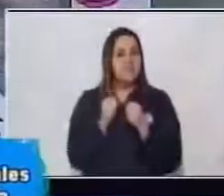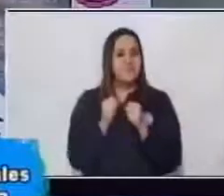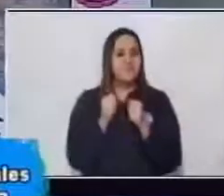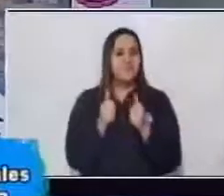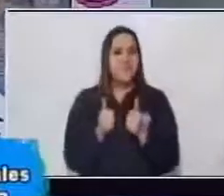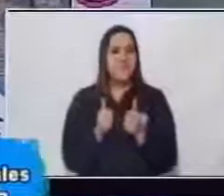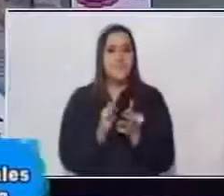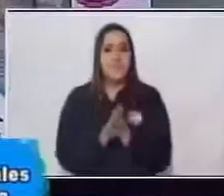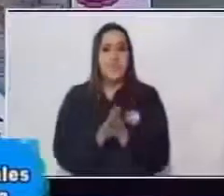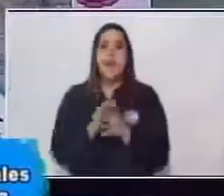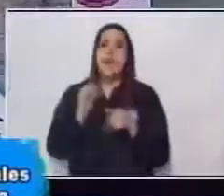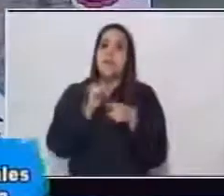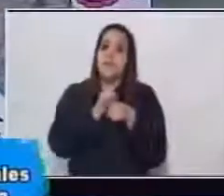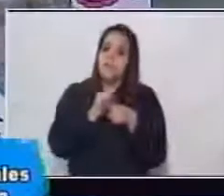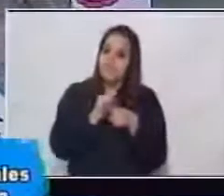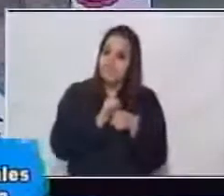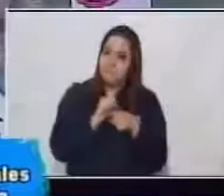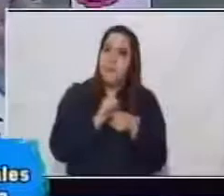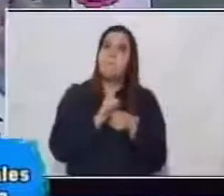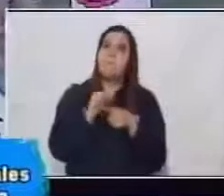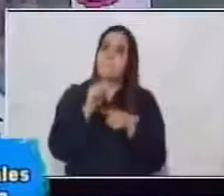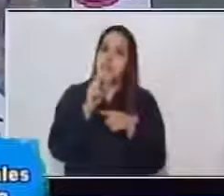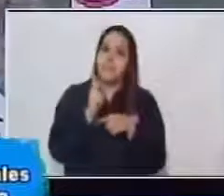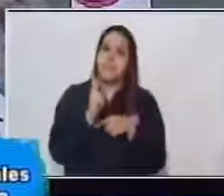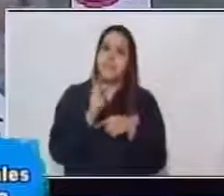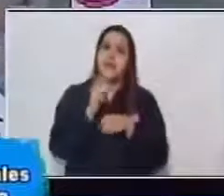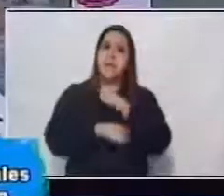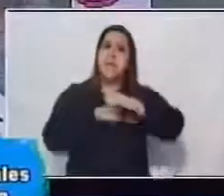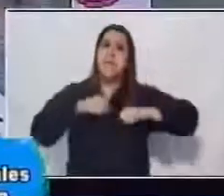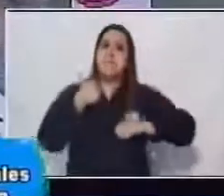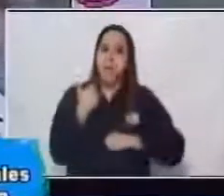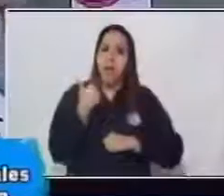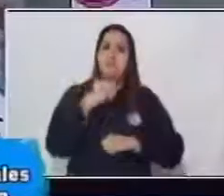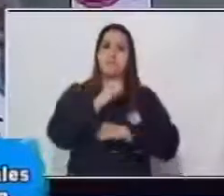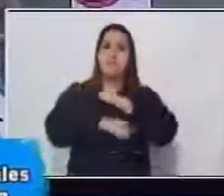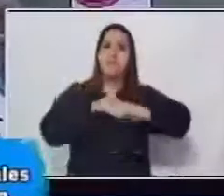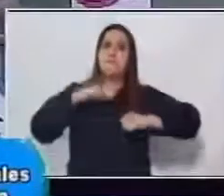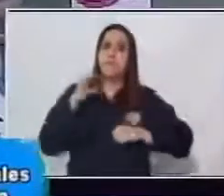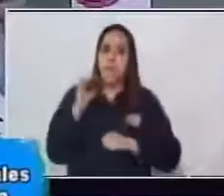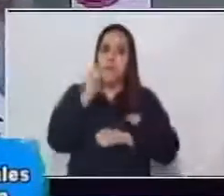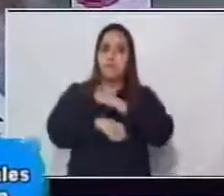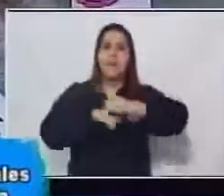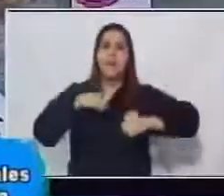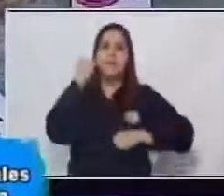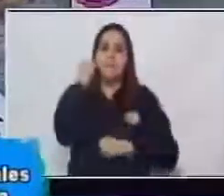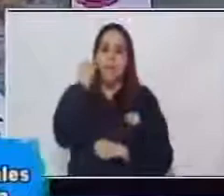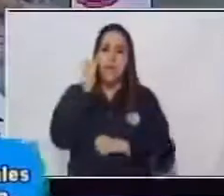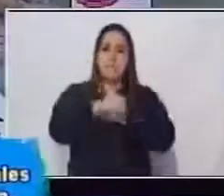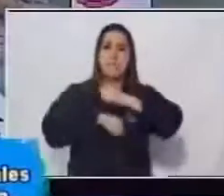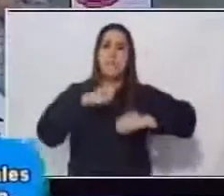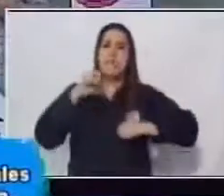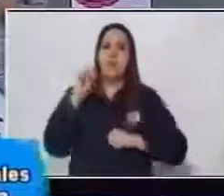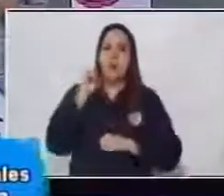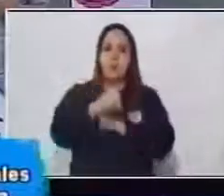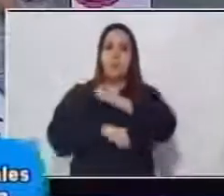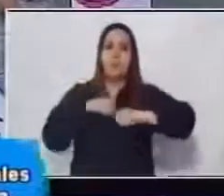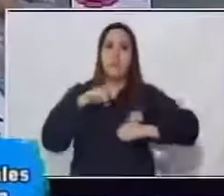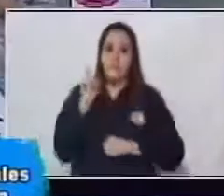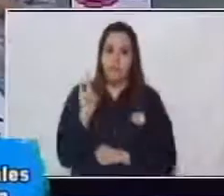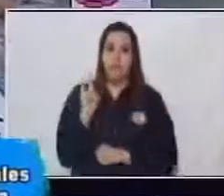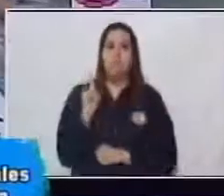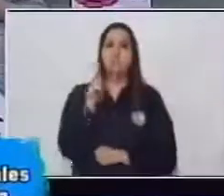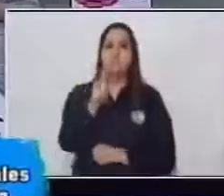bien. Repasando entonces las sílabas fa, fe, fi, fo y fu. Muy bien,